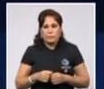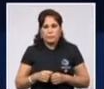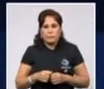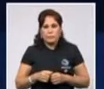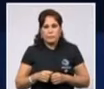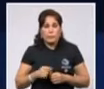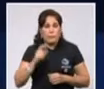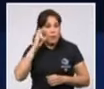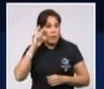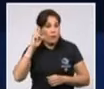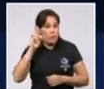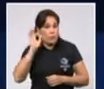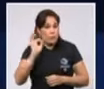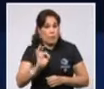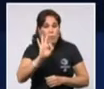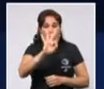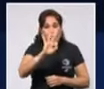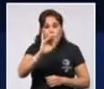Estamos hablando del